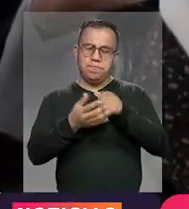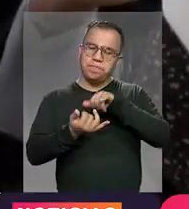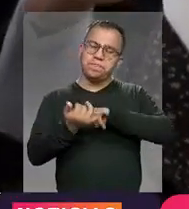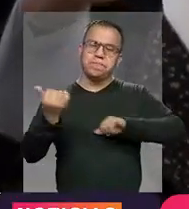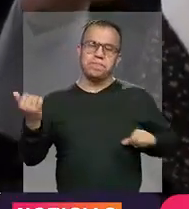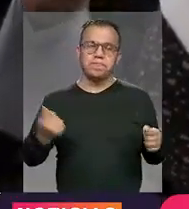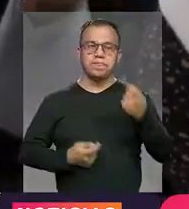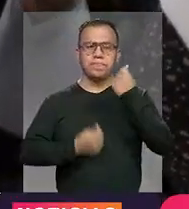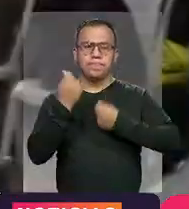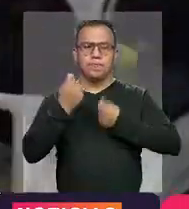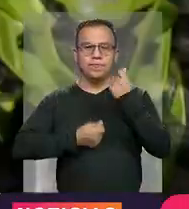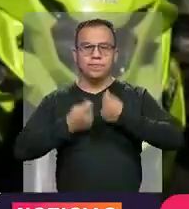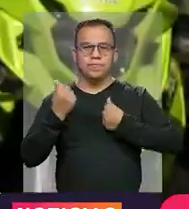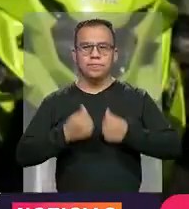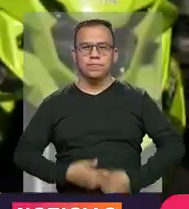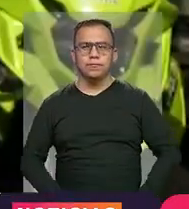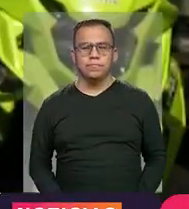económica.